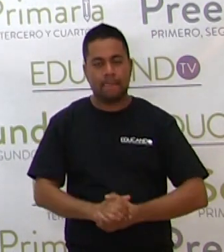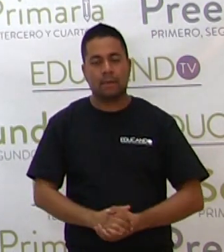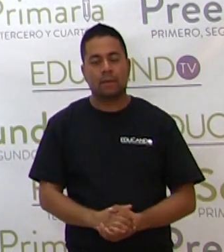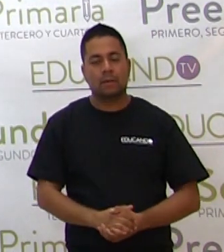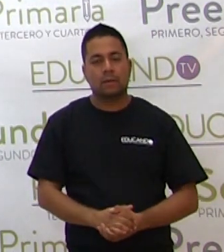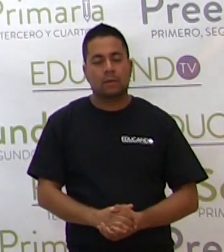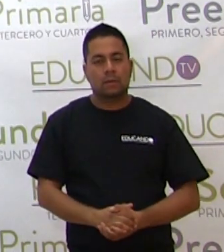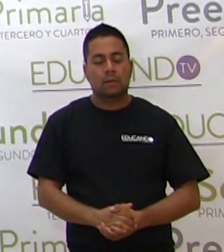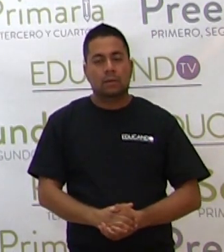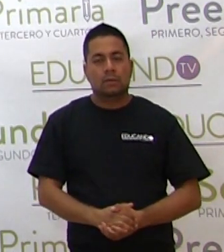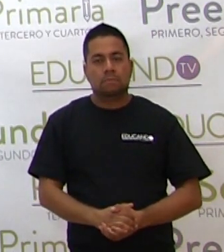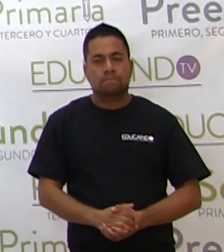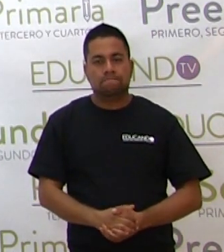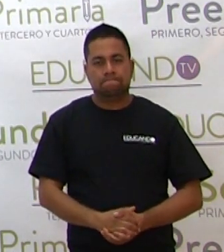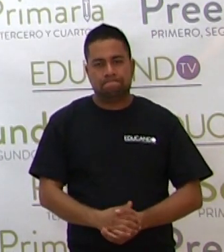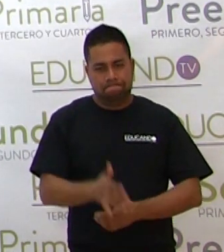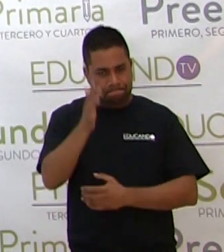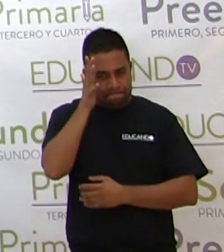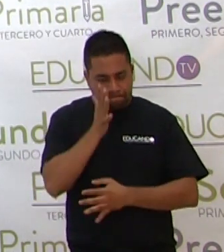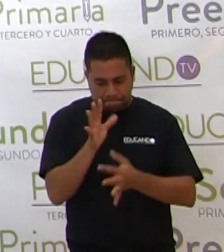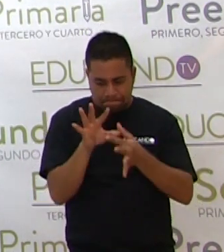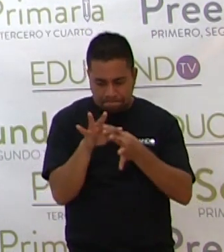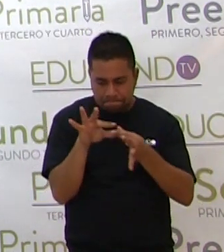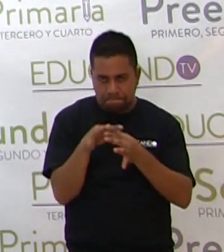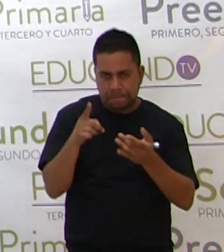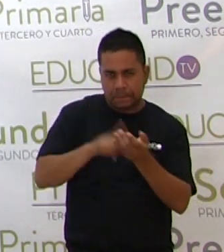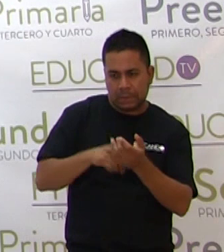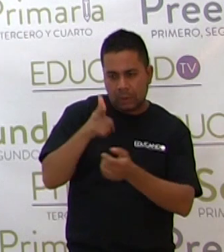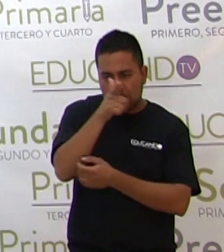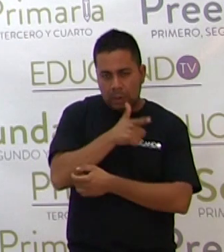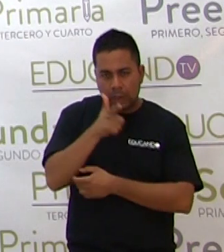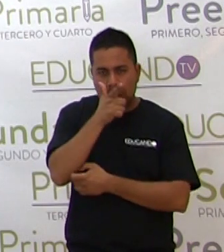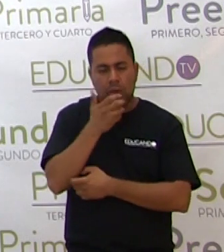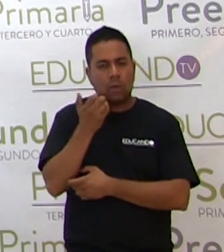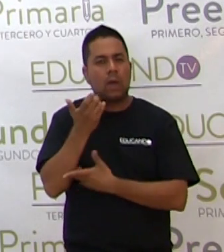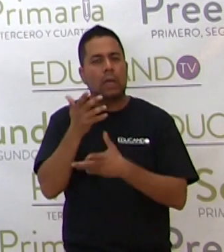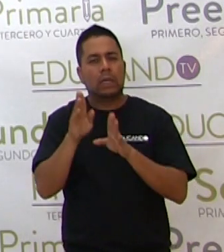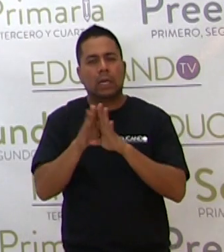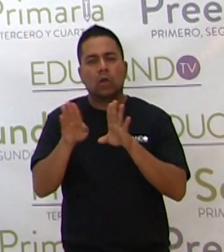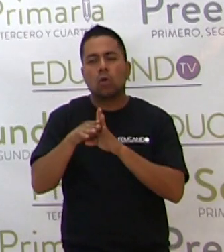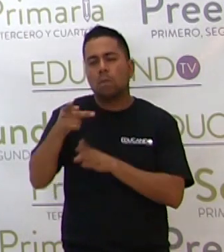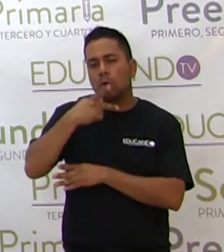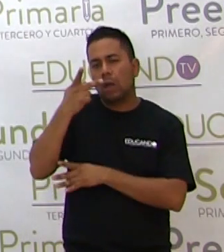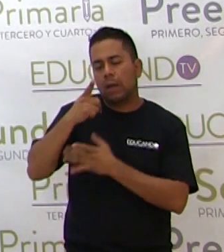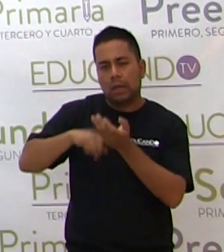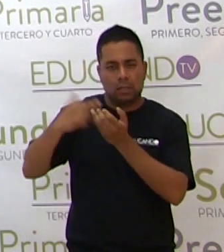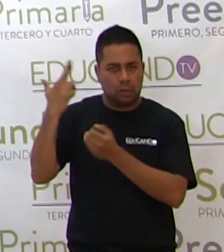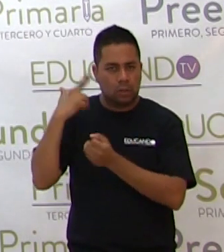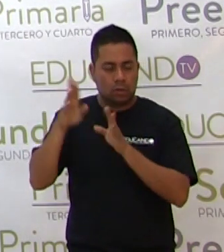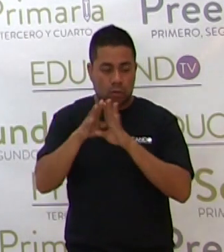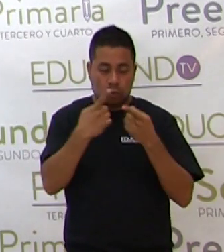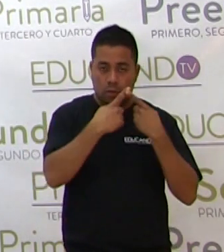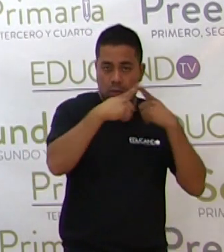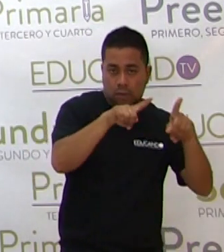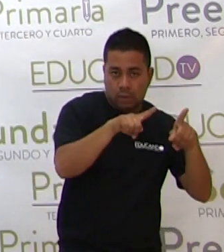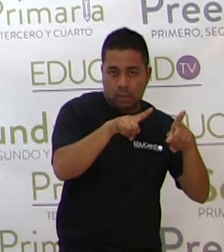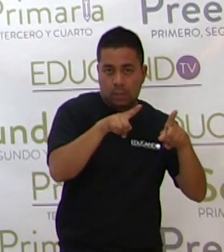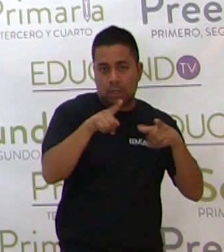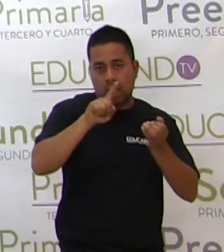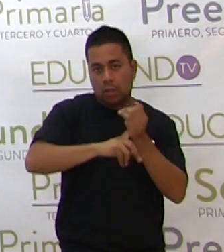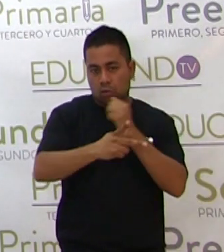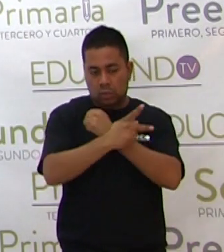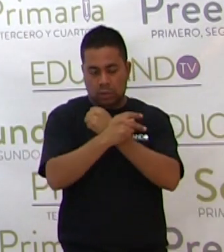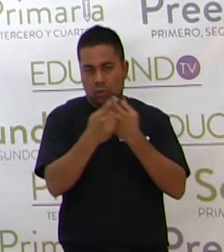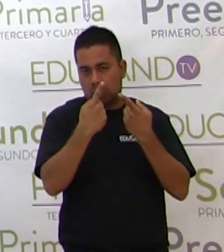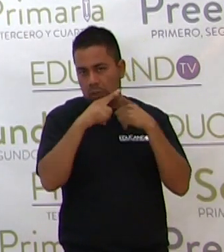tocamos someramente el uso del lenguaje radiofónico que les digo es muy diferente al uso del lenguaje en la